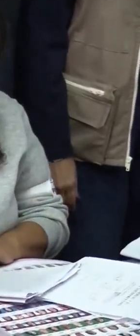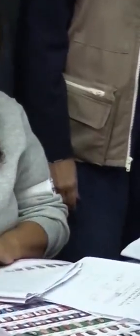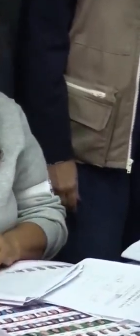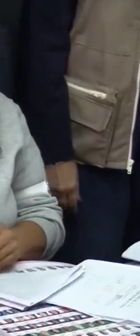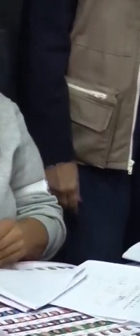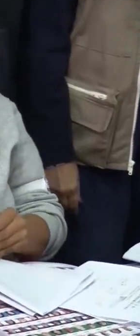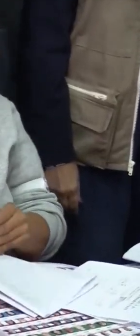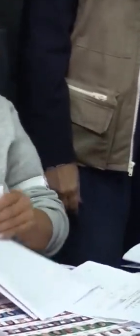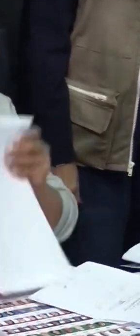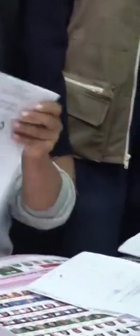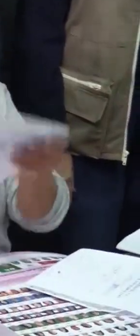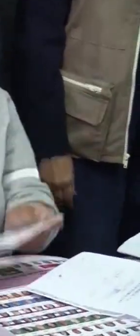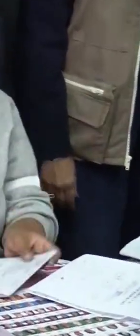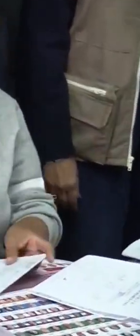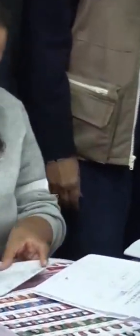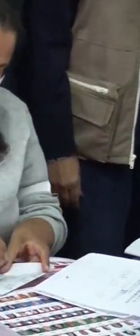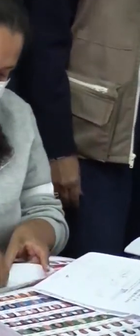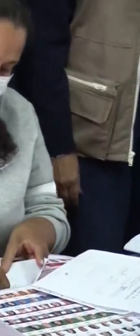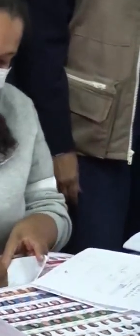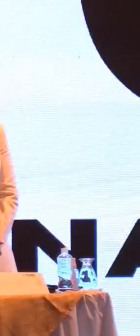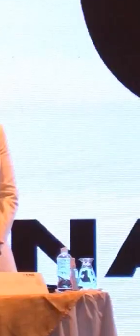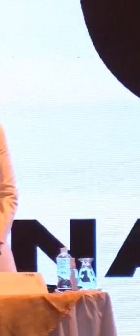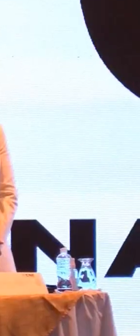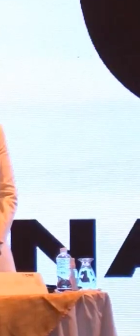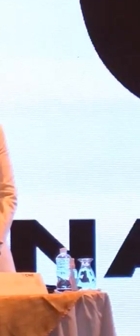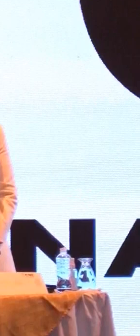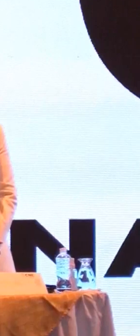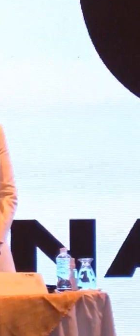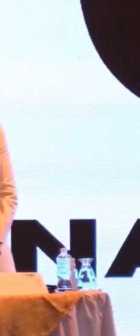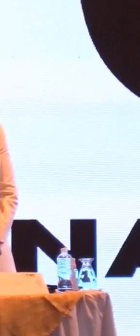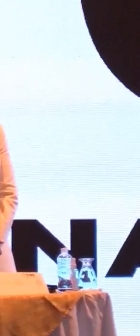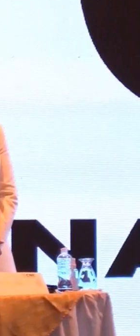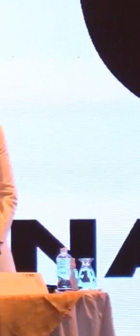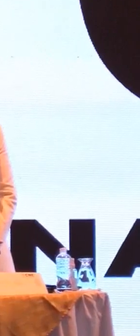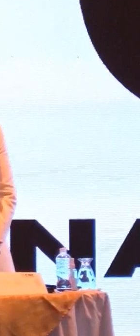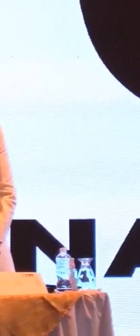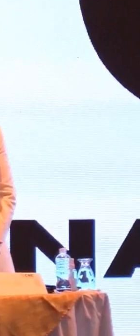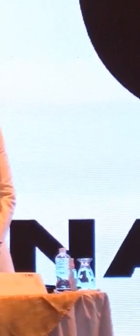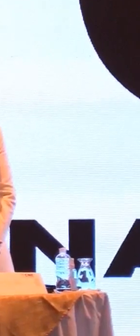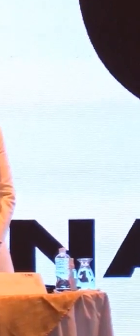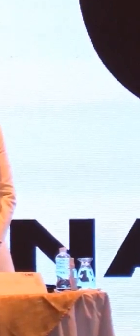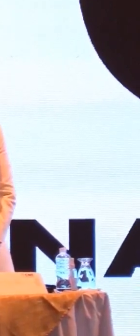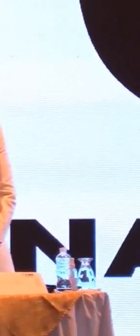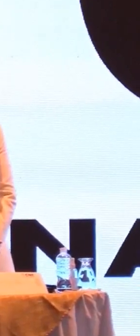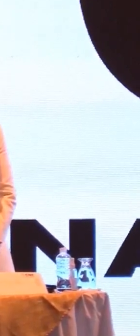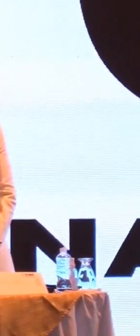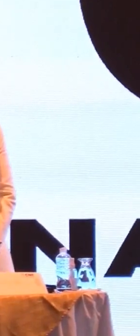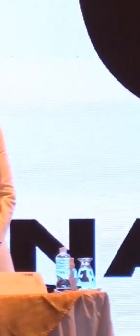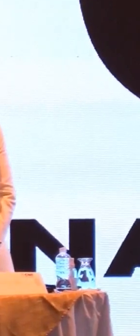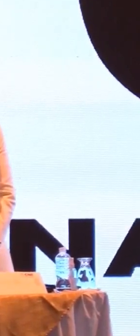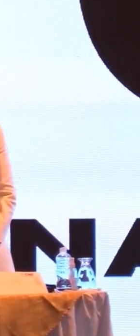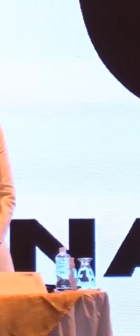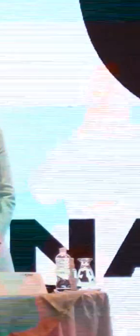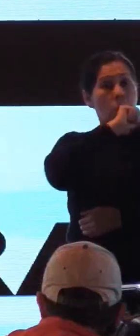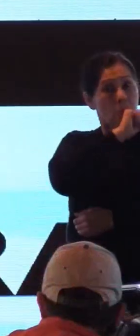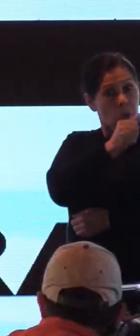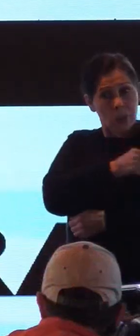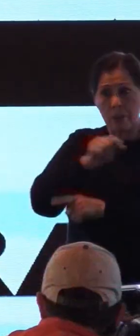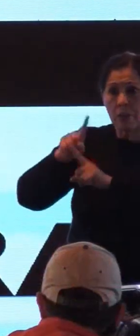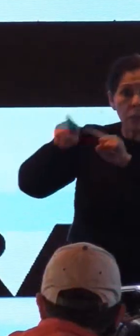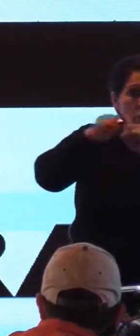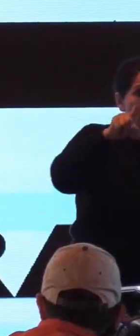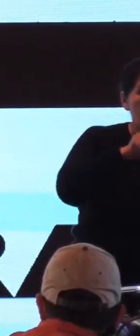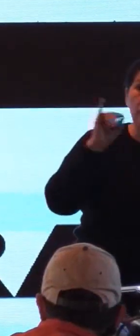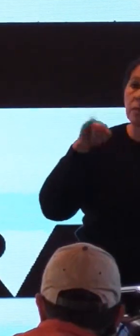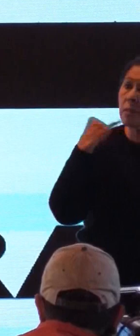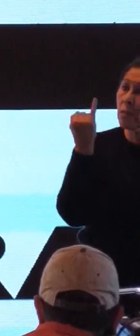para el Parlamento local y 20 al Centroamericano. En las instalaciones del Instituto Central Vicente Cáceres, en Tegucigalpa, los